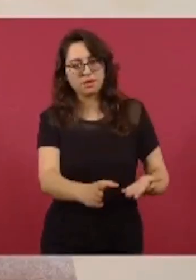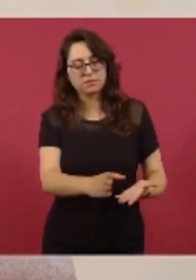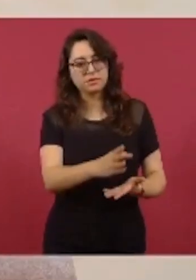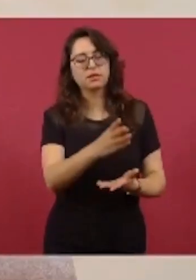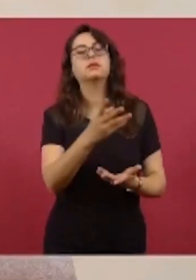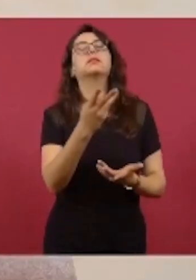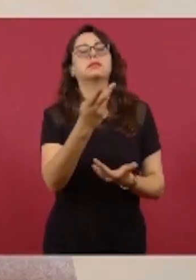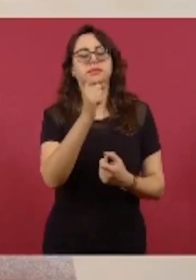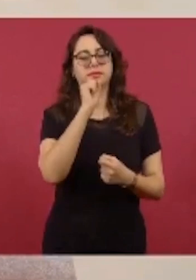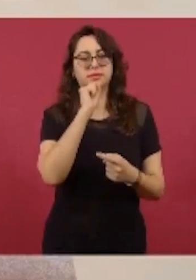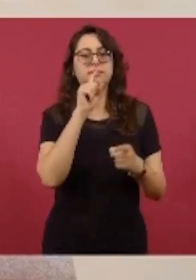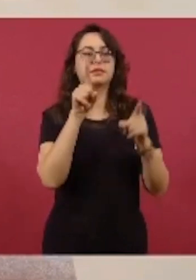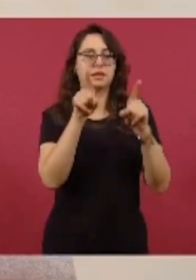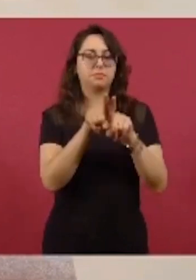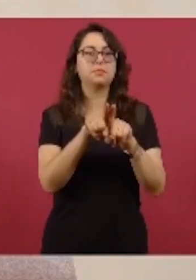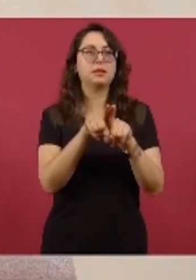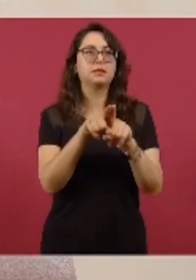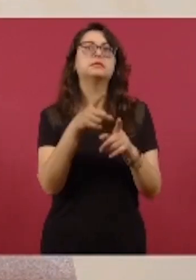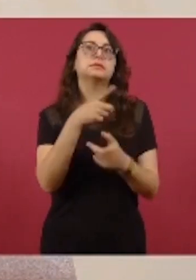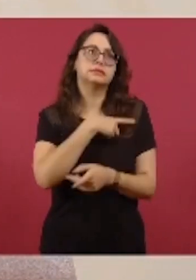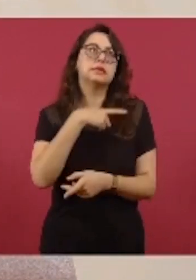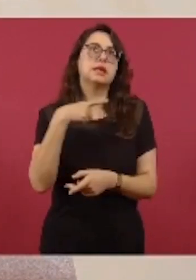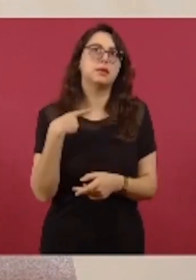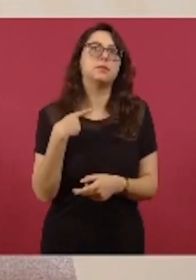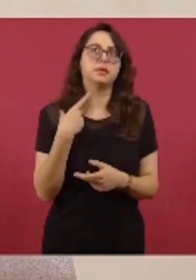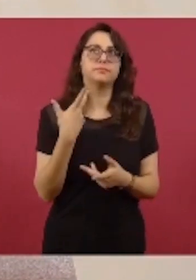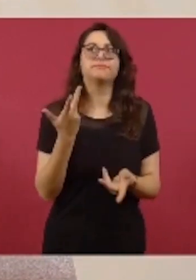es la banca, vamos a decir,